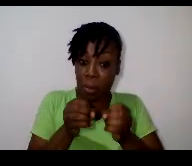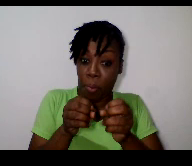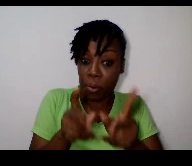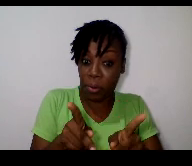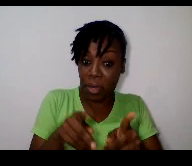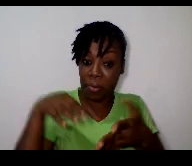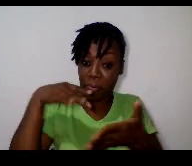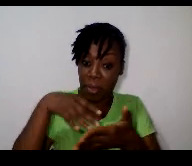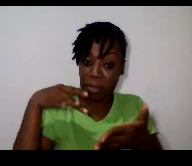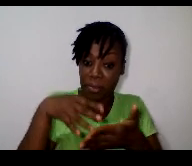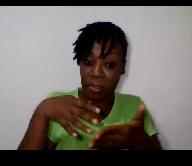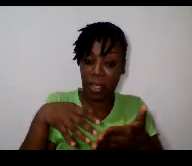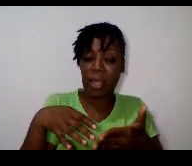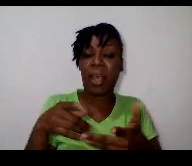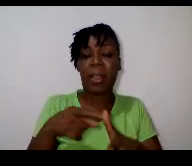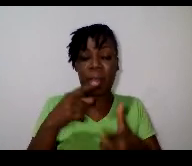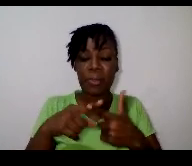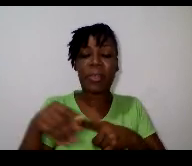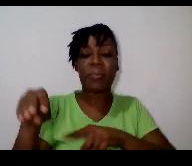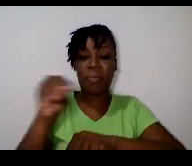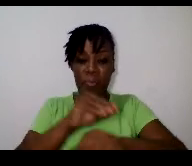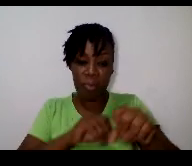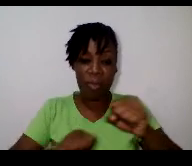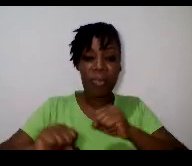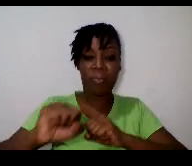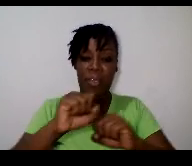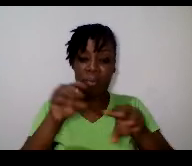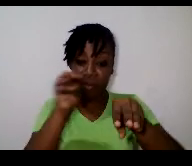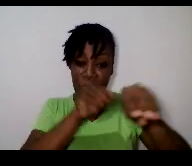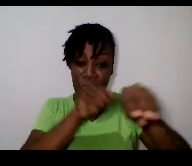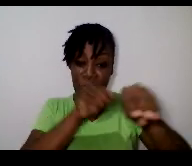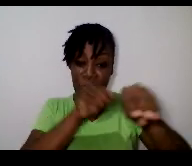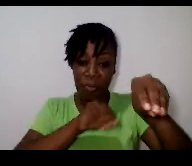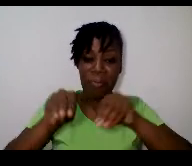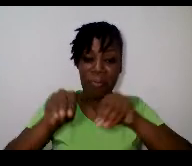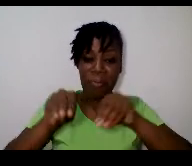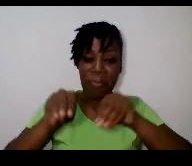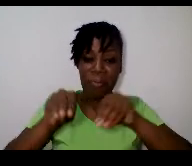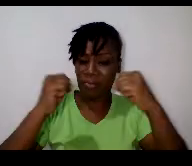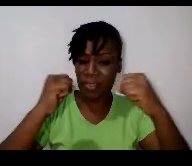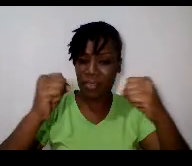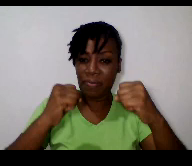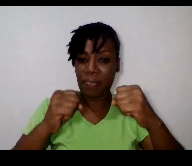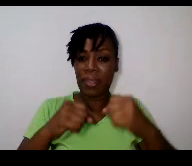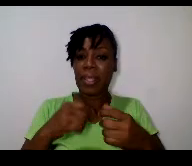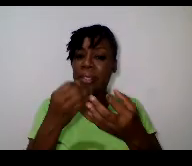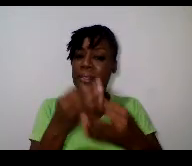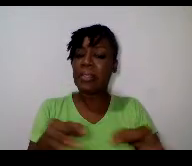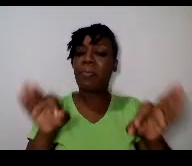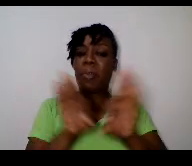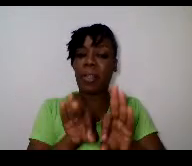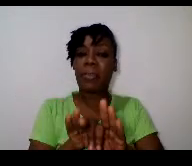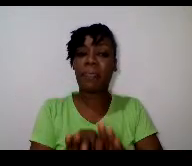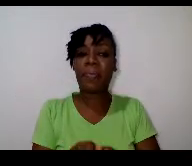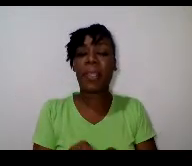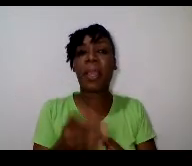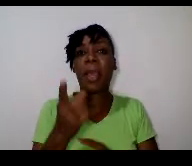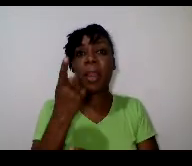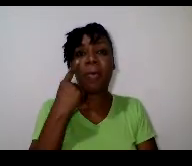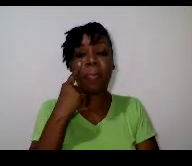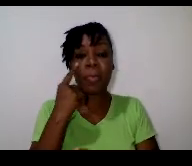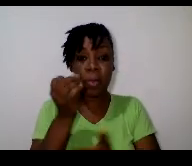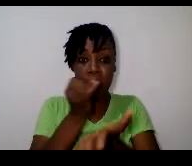el movimiento es la clave. Imagínense que hay una investigación muy interesante que después derivó aún